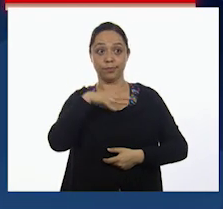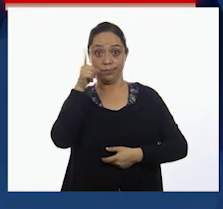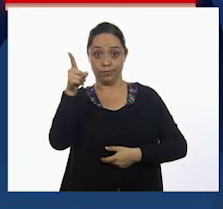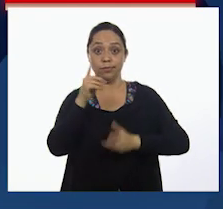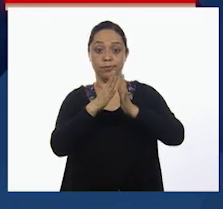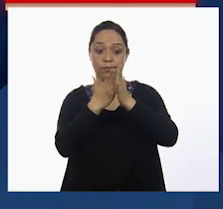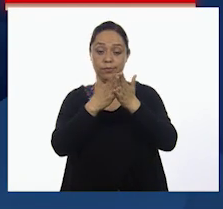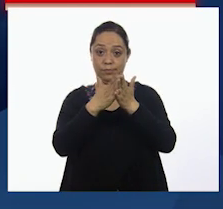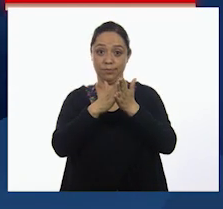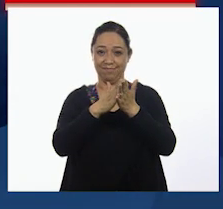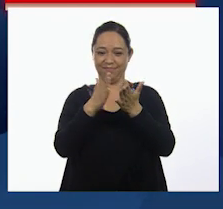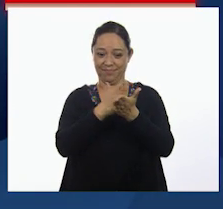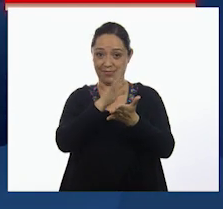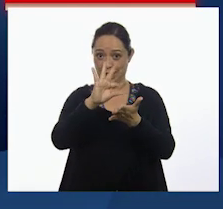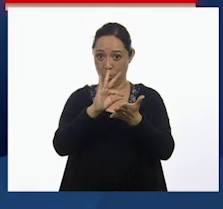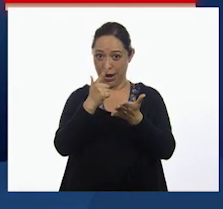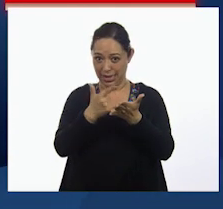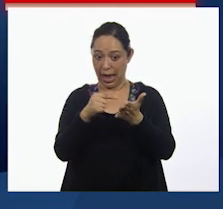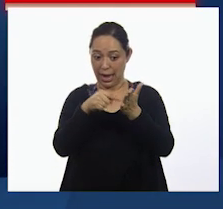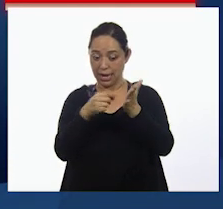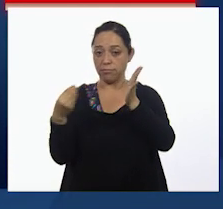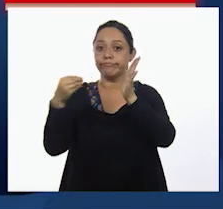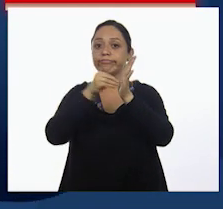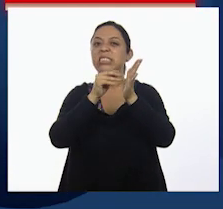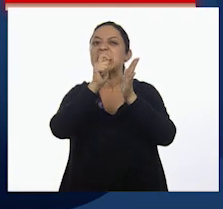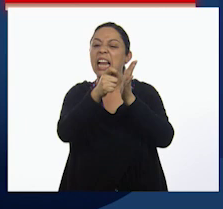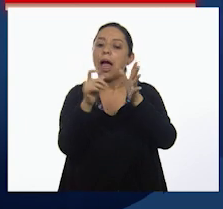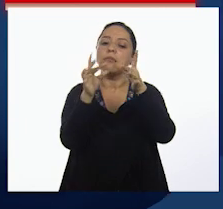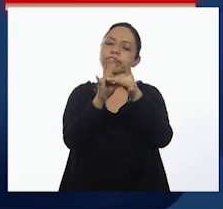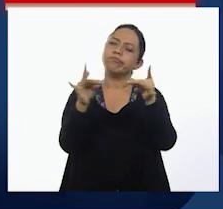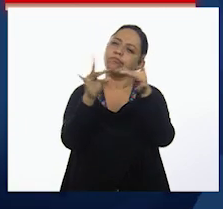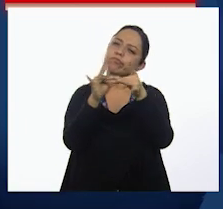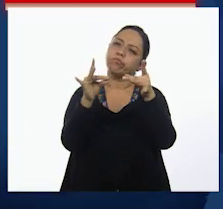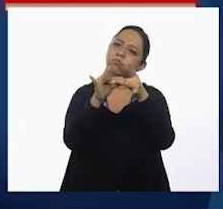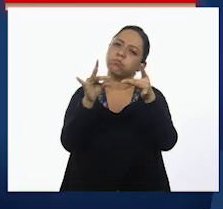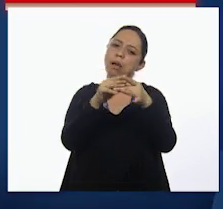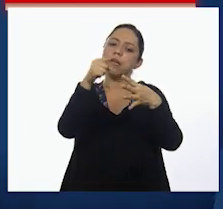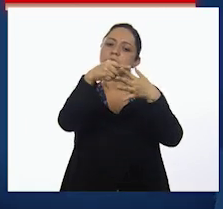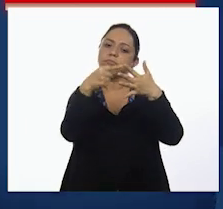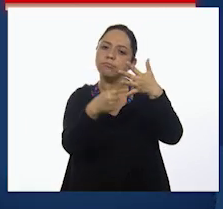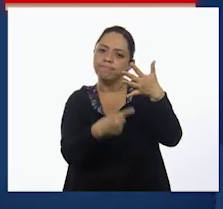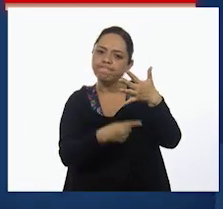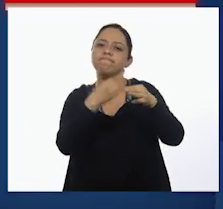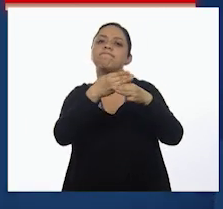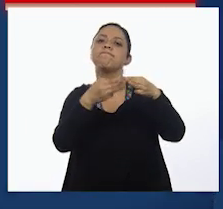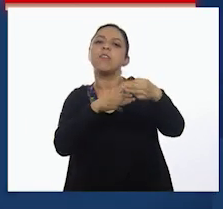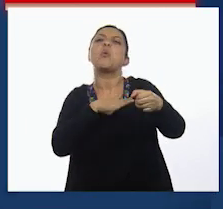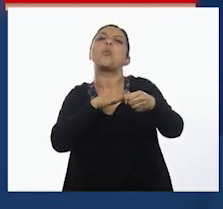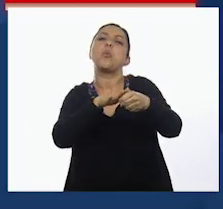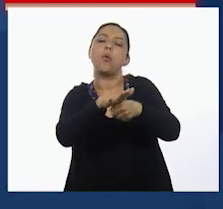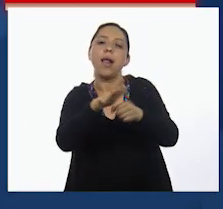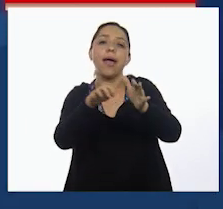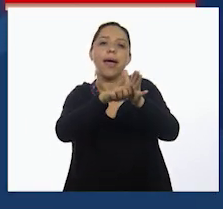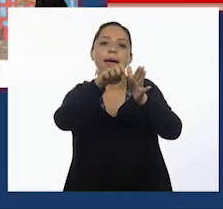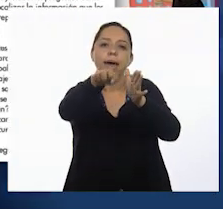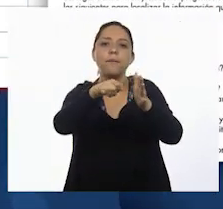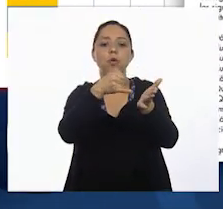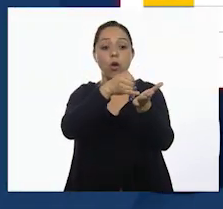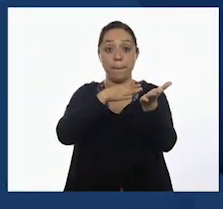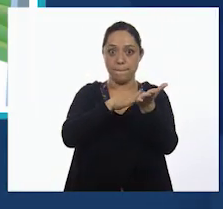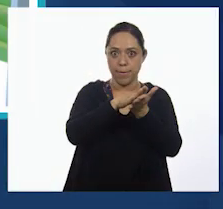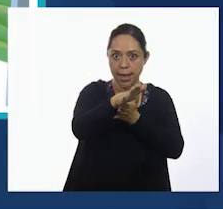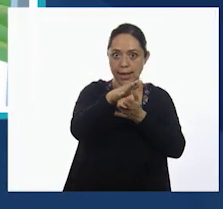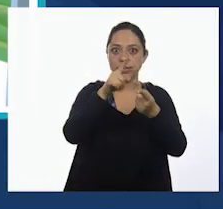misma página 47, nos da una descripción pues de cuáles materiales pueden ser esos que son impresos